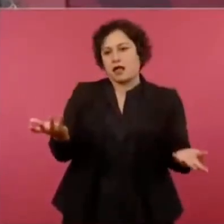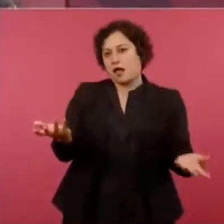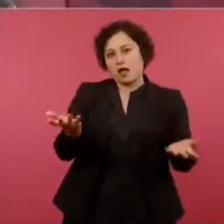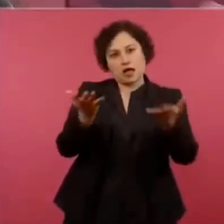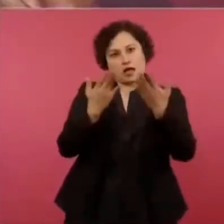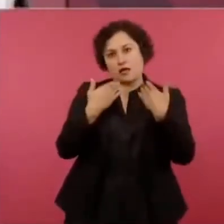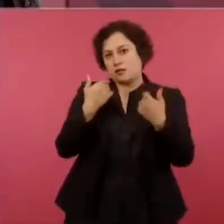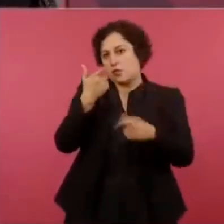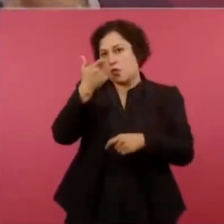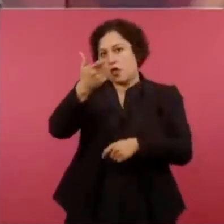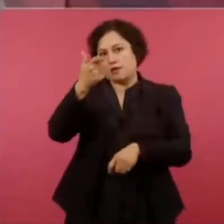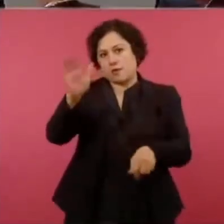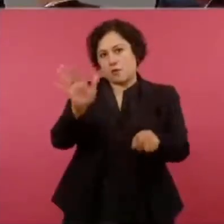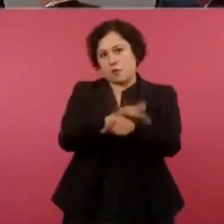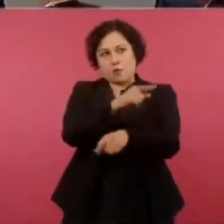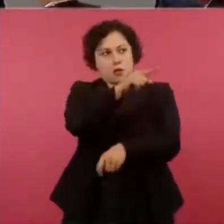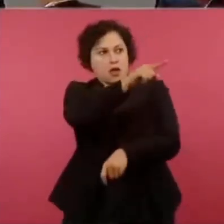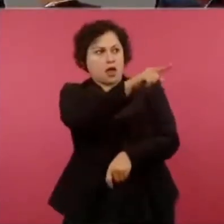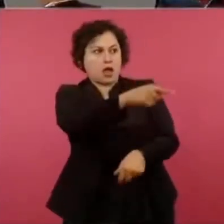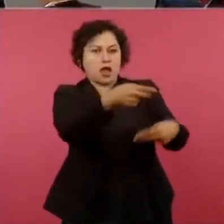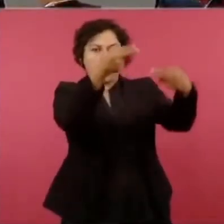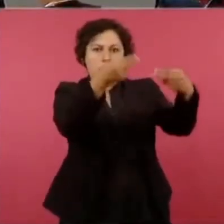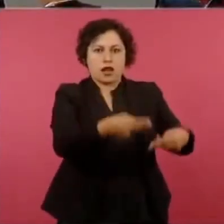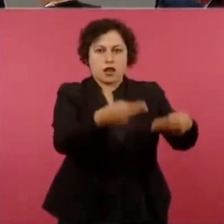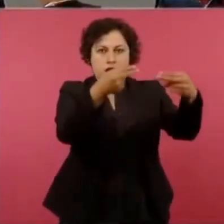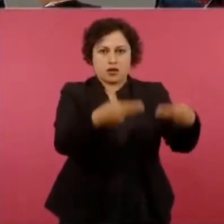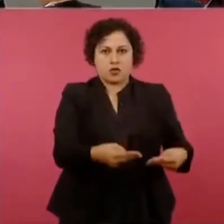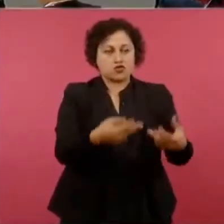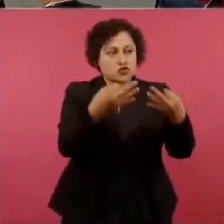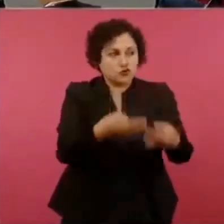de la economía informal no pagaban los impuestos.